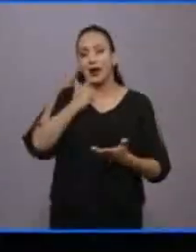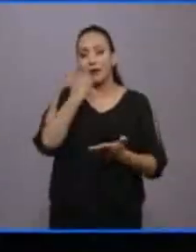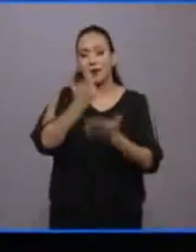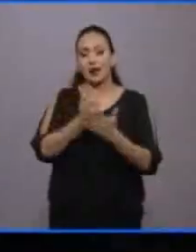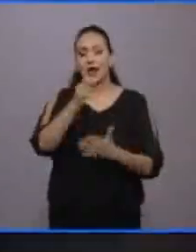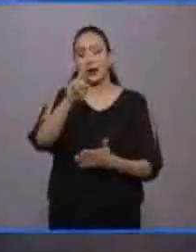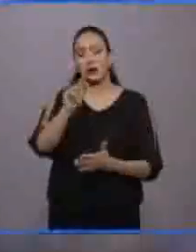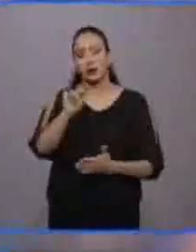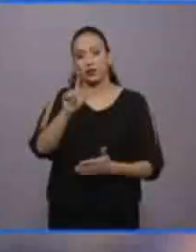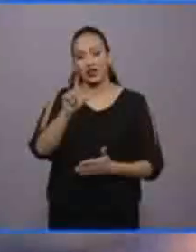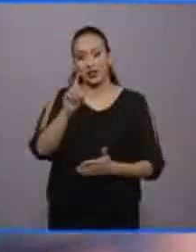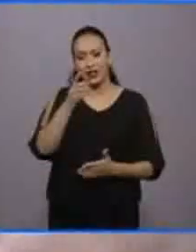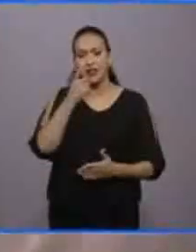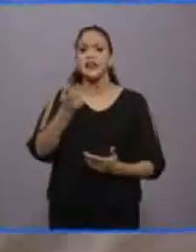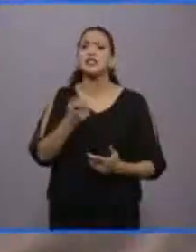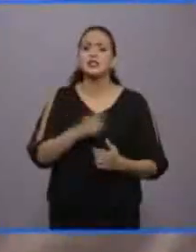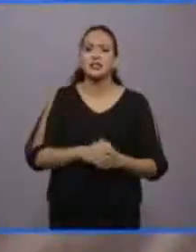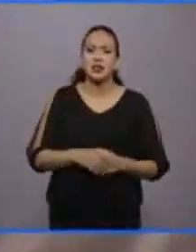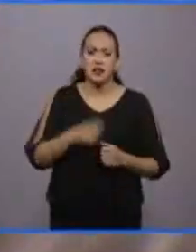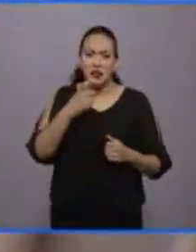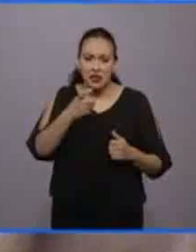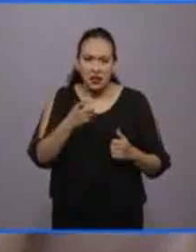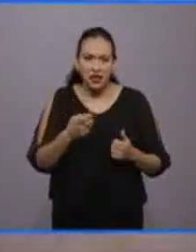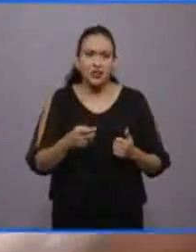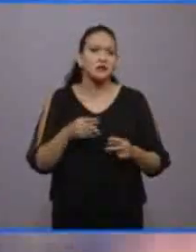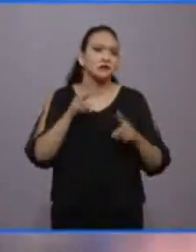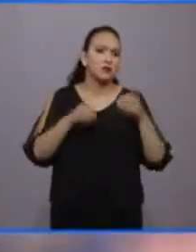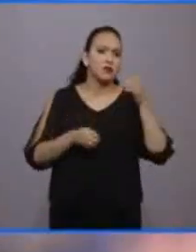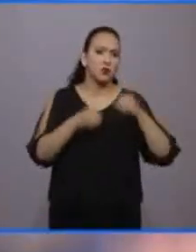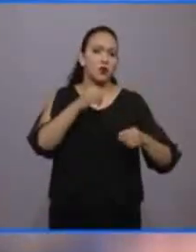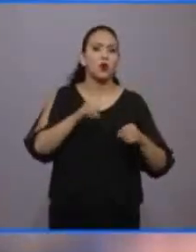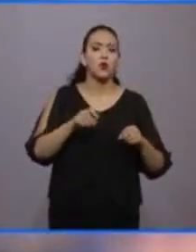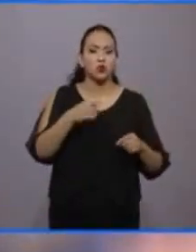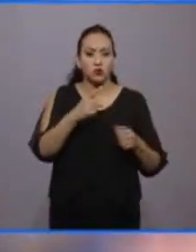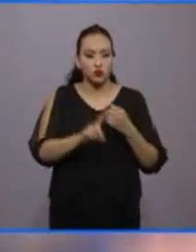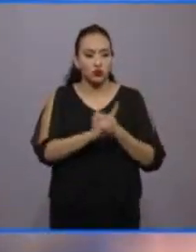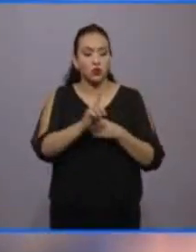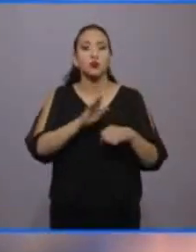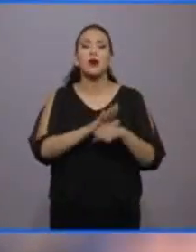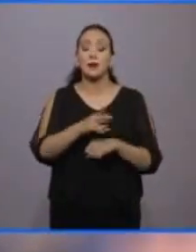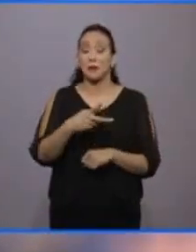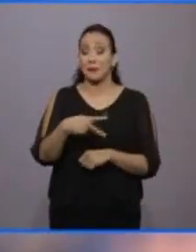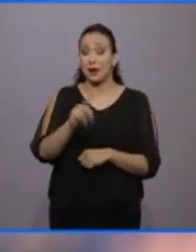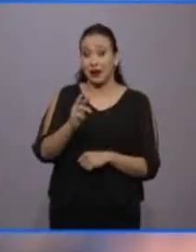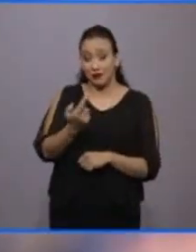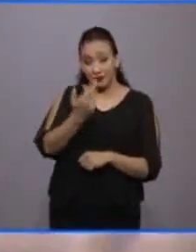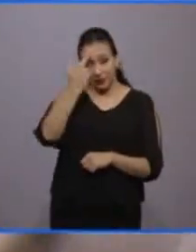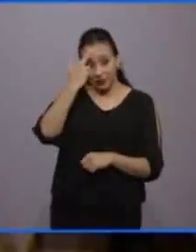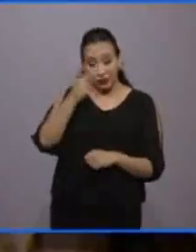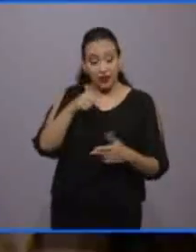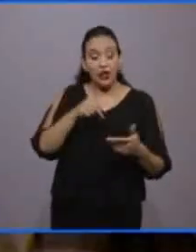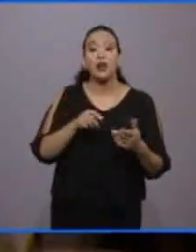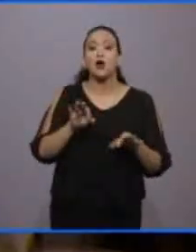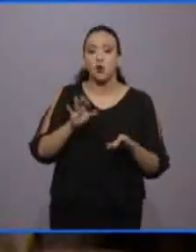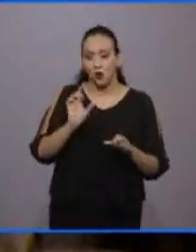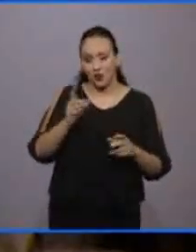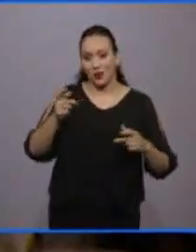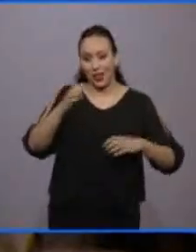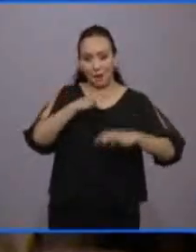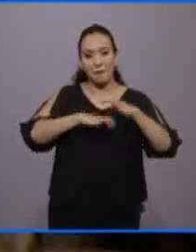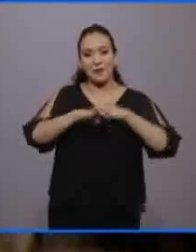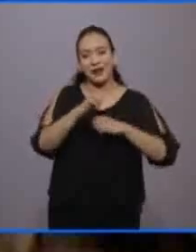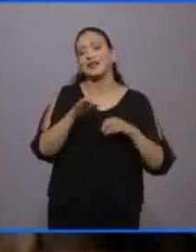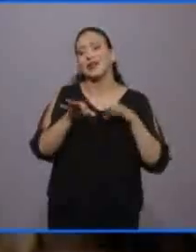no afecta derechos adquiridos o supuestos jurídicos y sus consecuencias, pero recuerda que el sistema de reparto de utilidades no